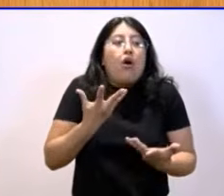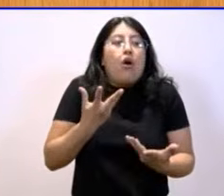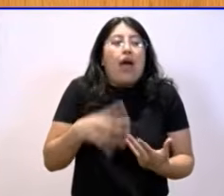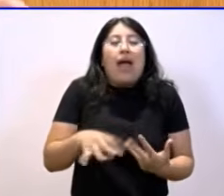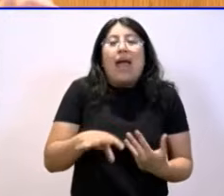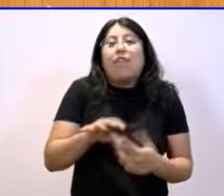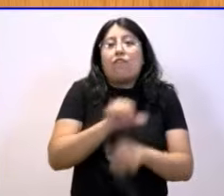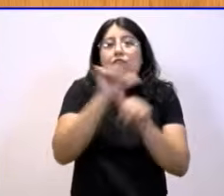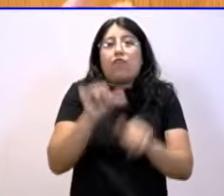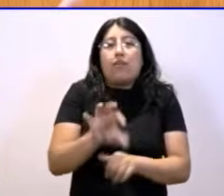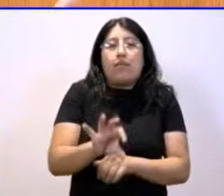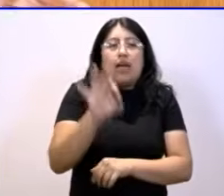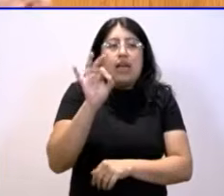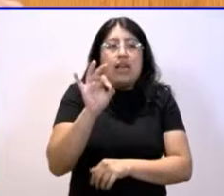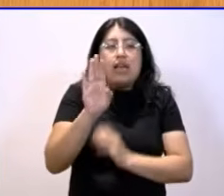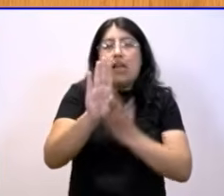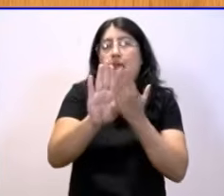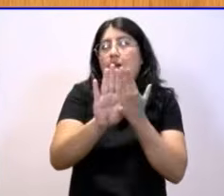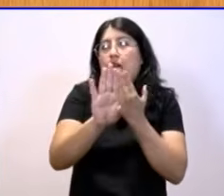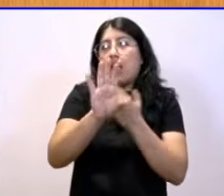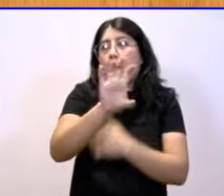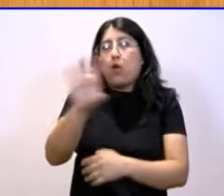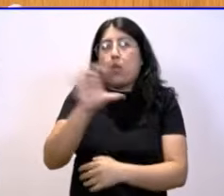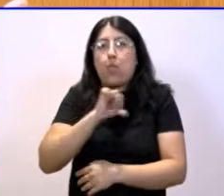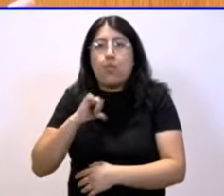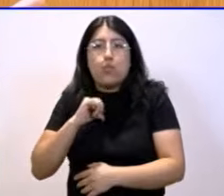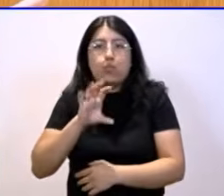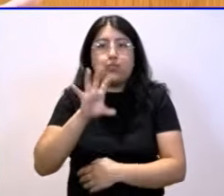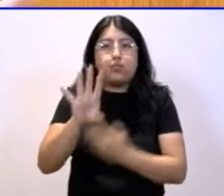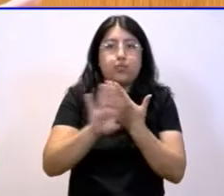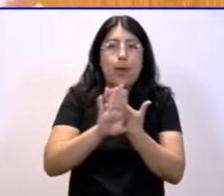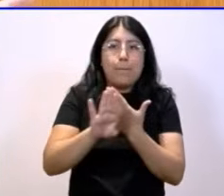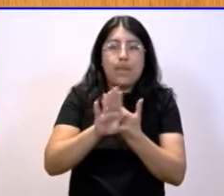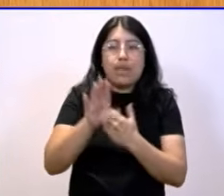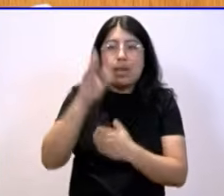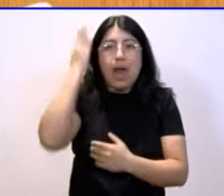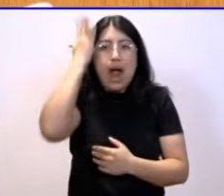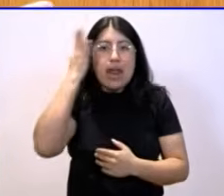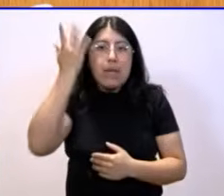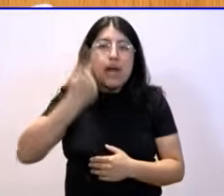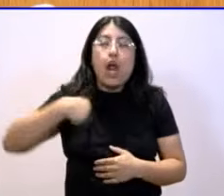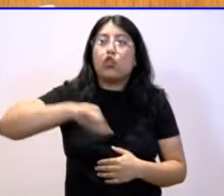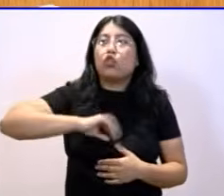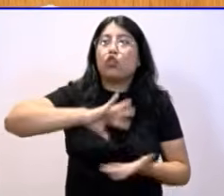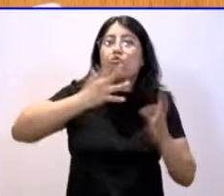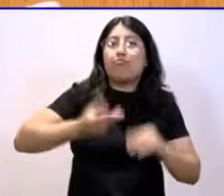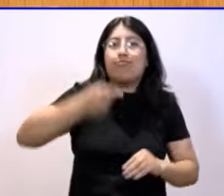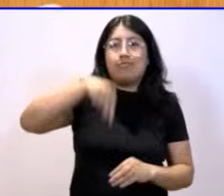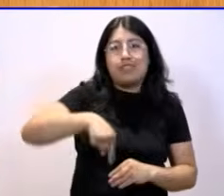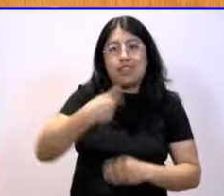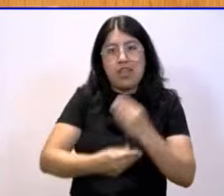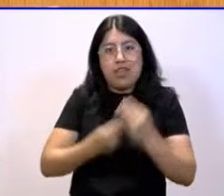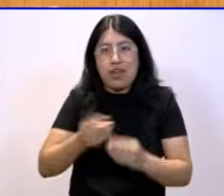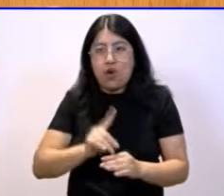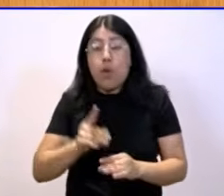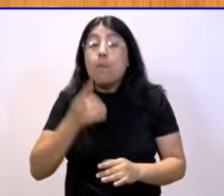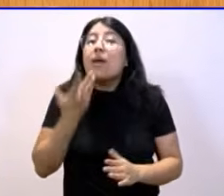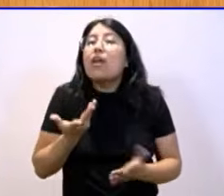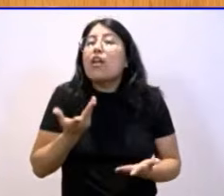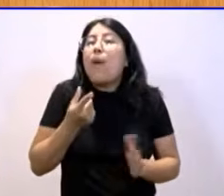escogido, por ejemplo, en la comunidad vecina, en la comunidad foral de Navarra, pues sea la que tengamos que adoptar aquí. Pero ¿qué medidas va a tomar el